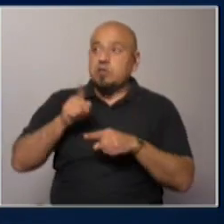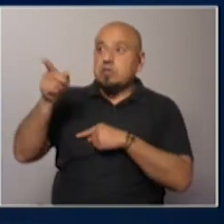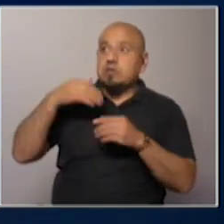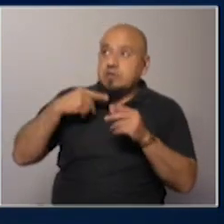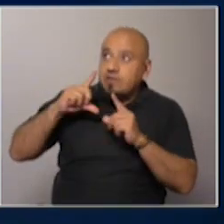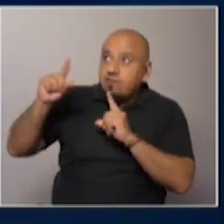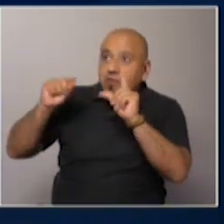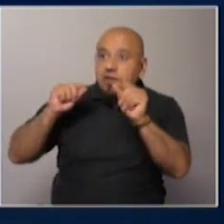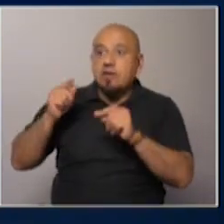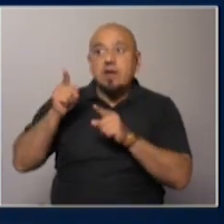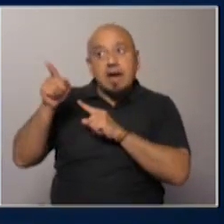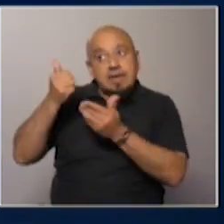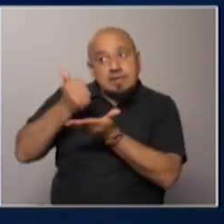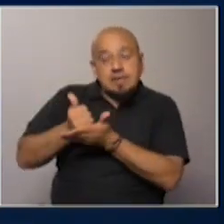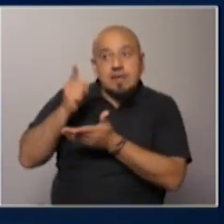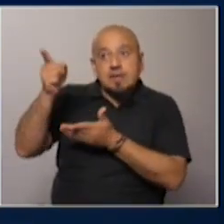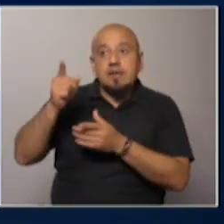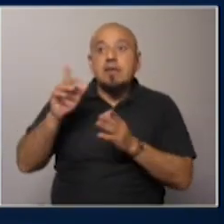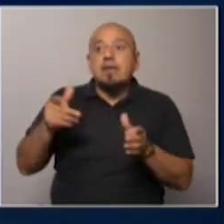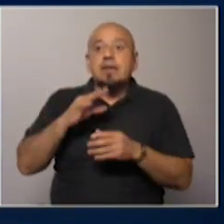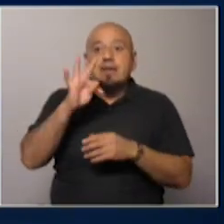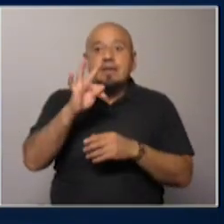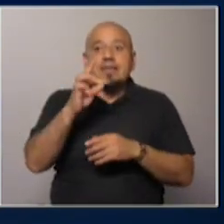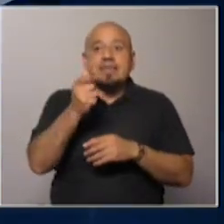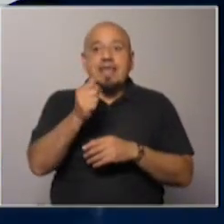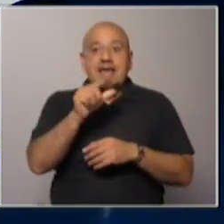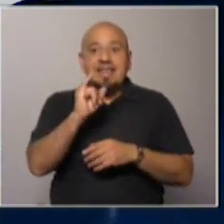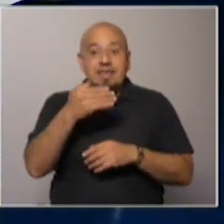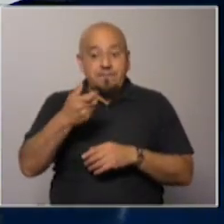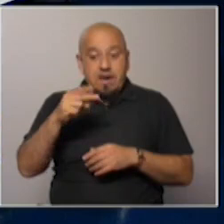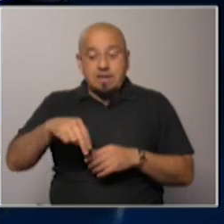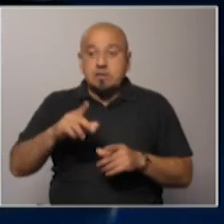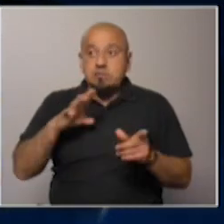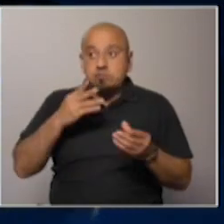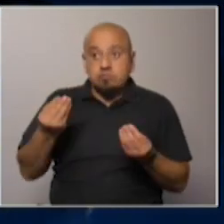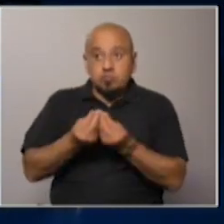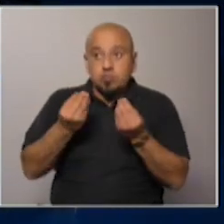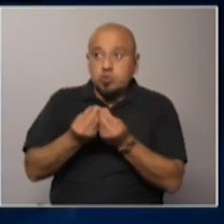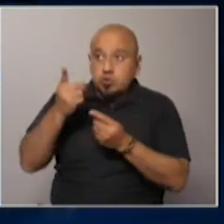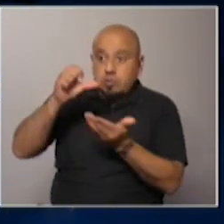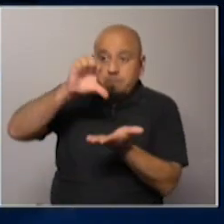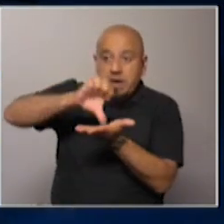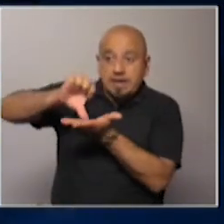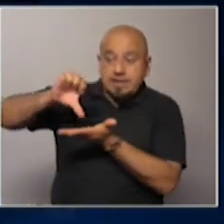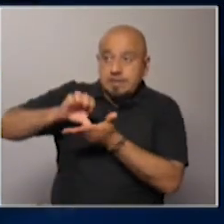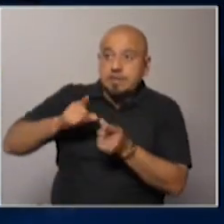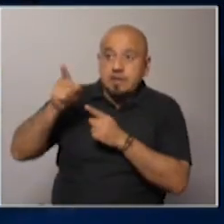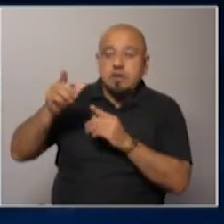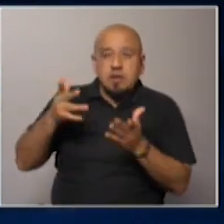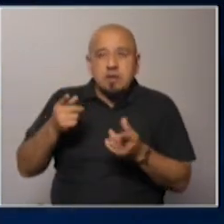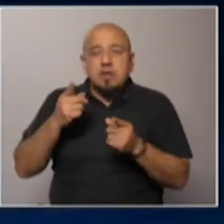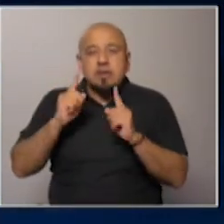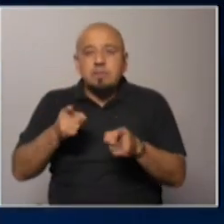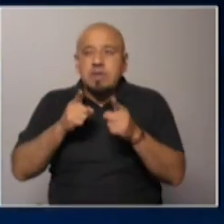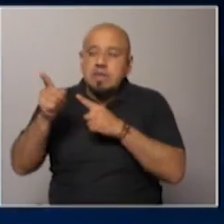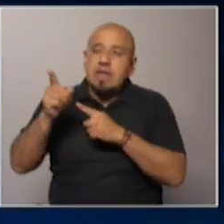montañas y ahí está la quinta columna del movimiento talibán en afganistán igual que en muchos otros países de aquella región del asia central recordemos pero